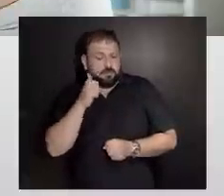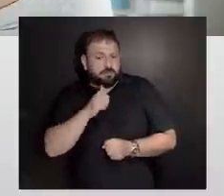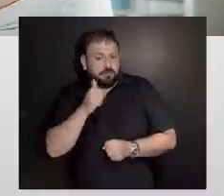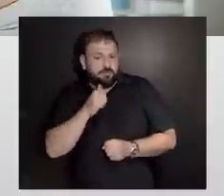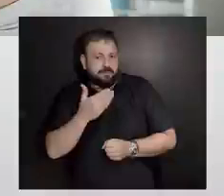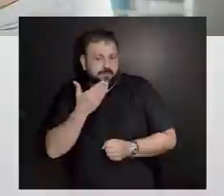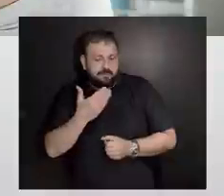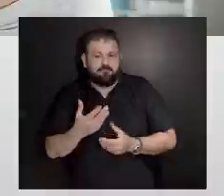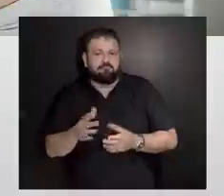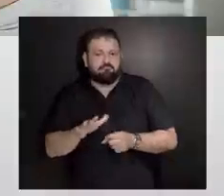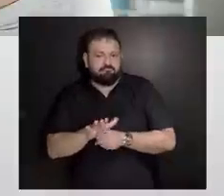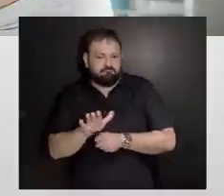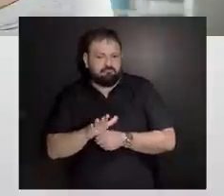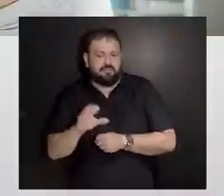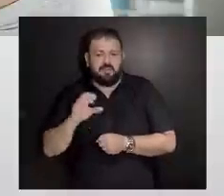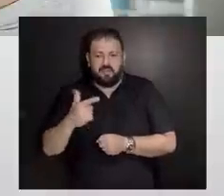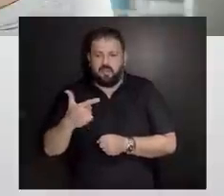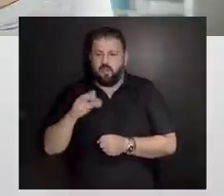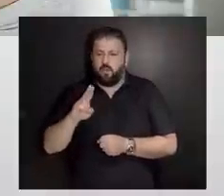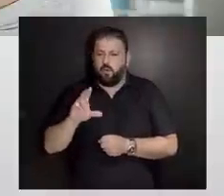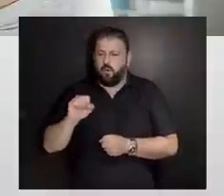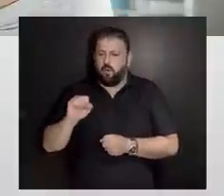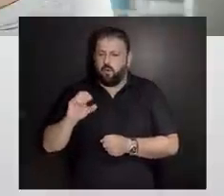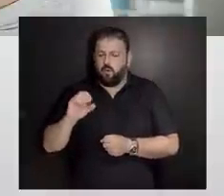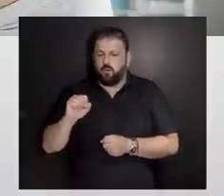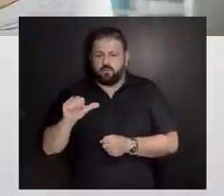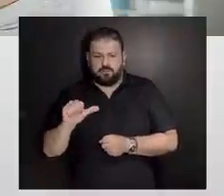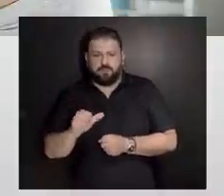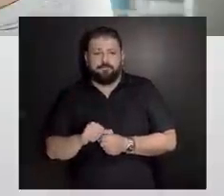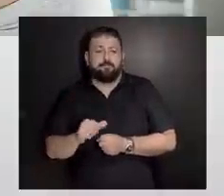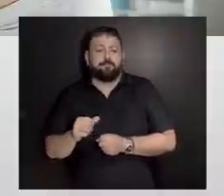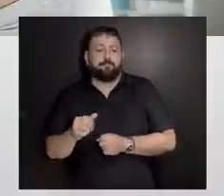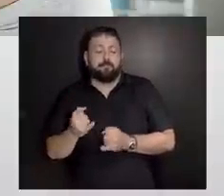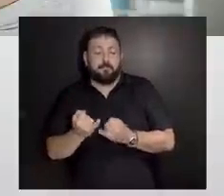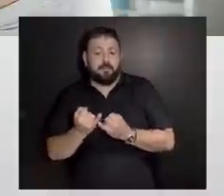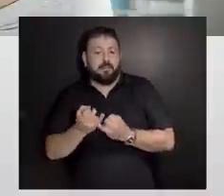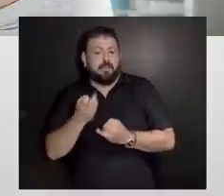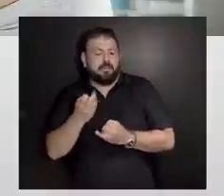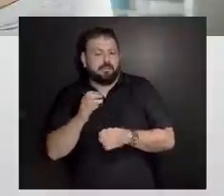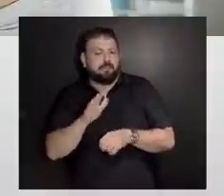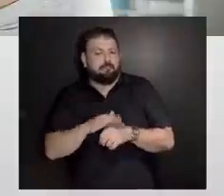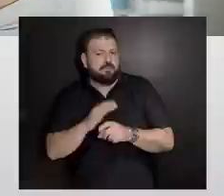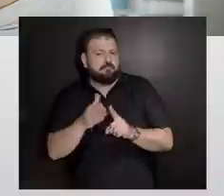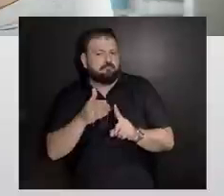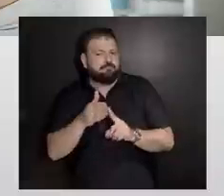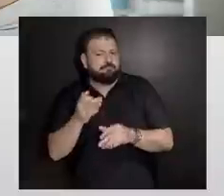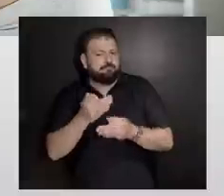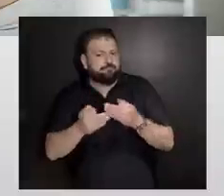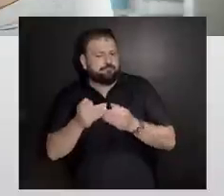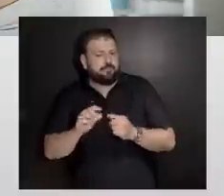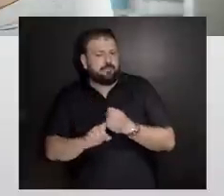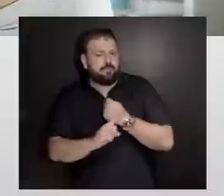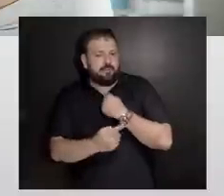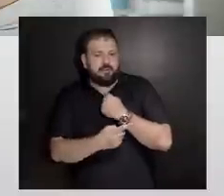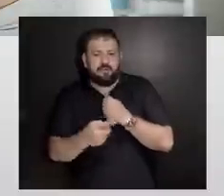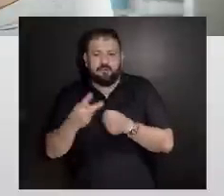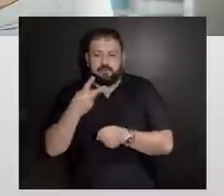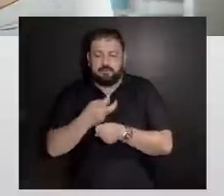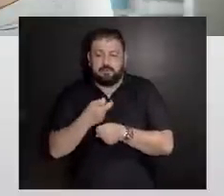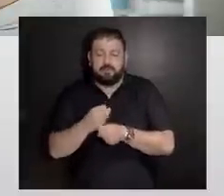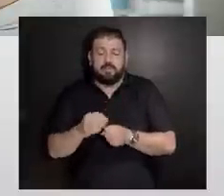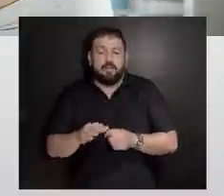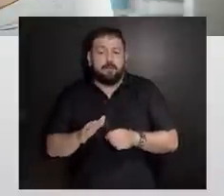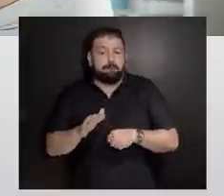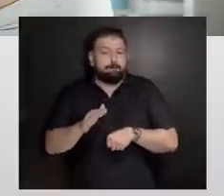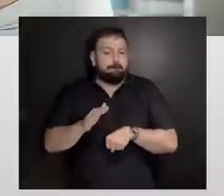de glucosa y aminoácidos de la madre al feto. Esto es uno de los objetivos del embarazo. Y el segundo sería